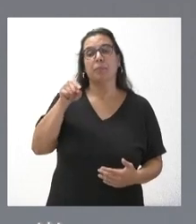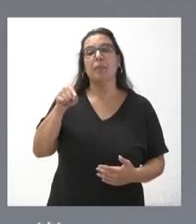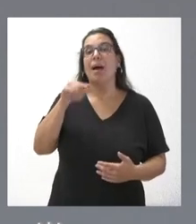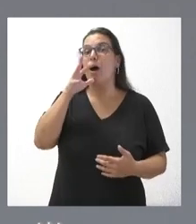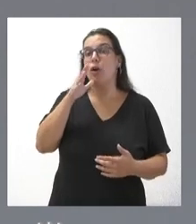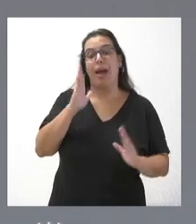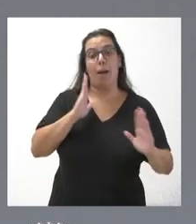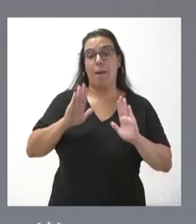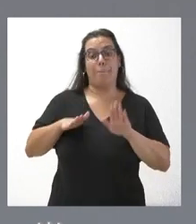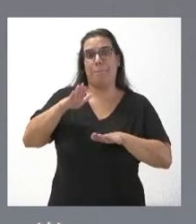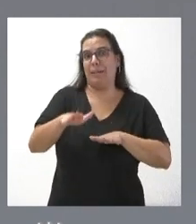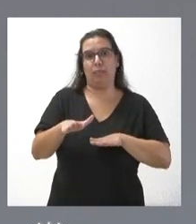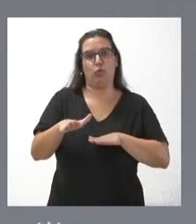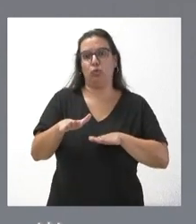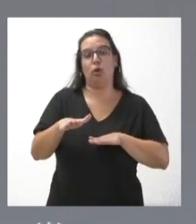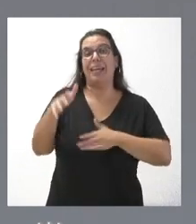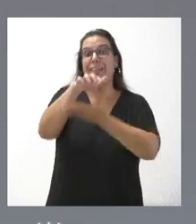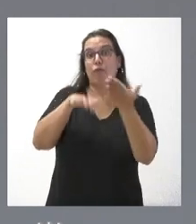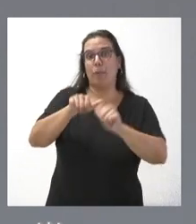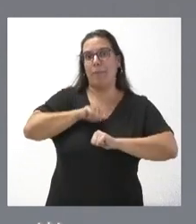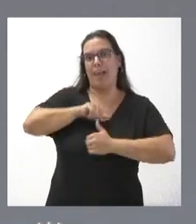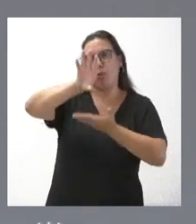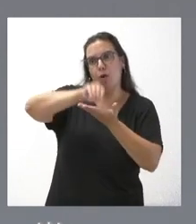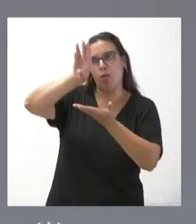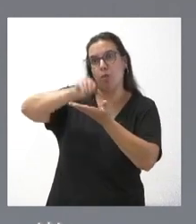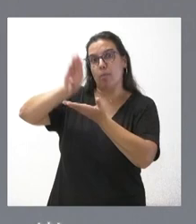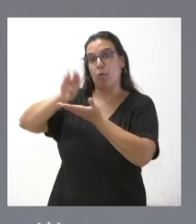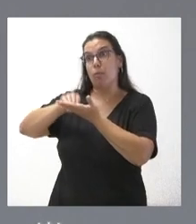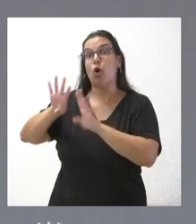informes pertinentes. Cuando los tengamos, tomaremos